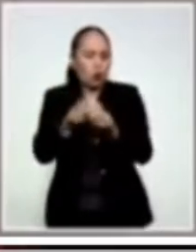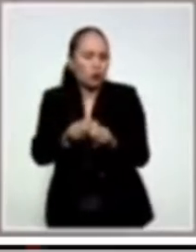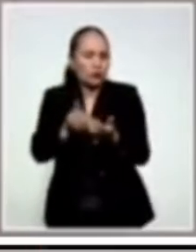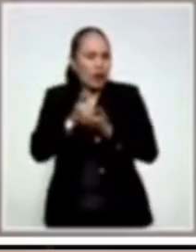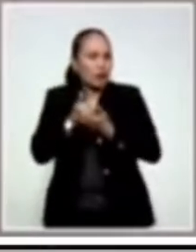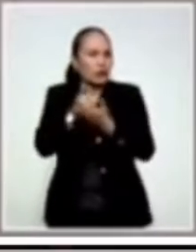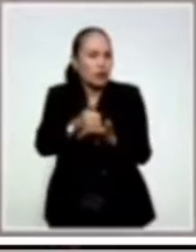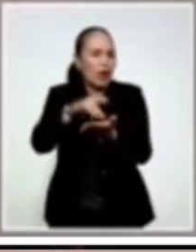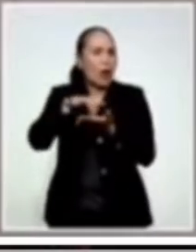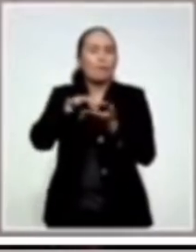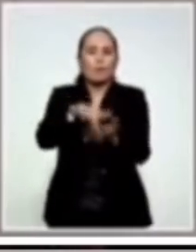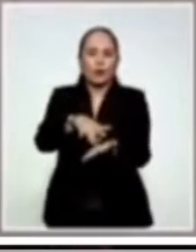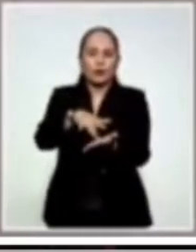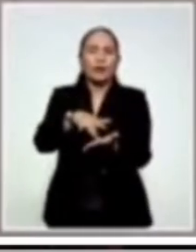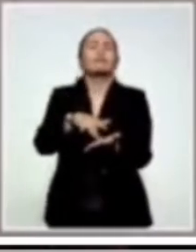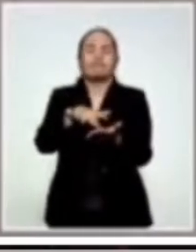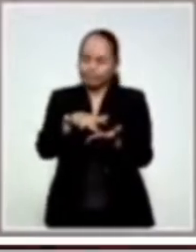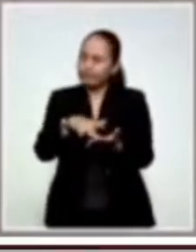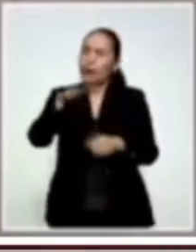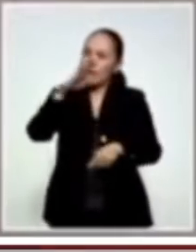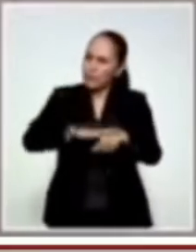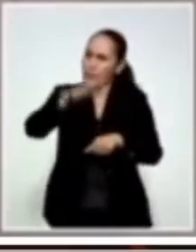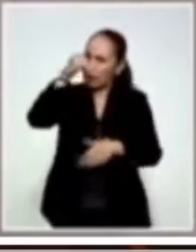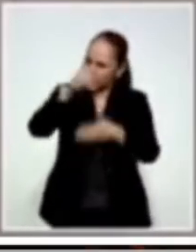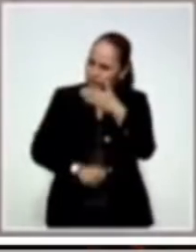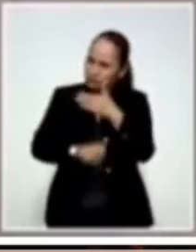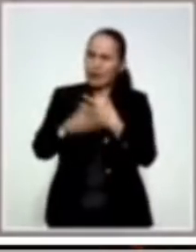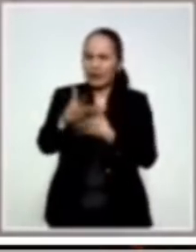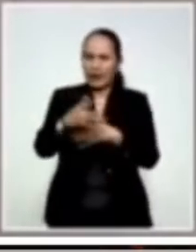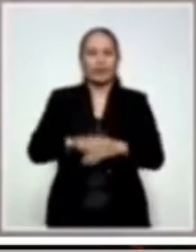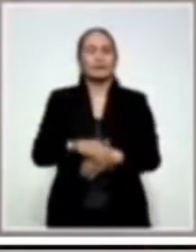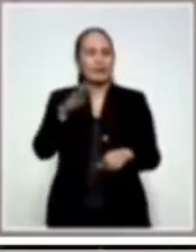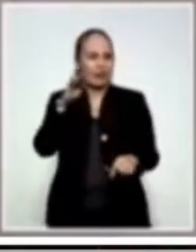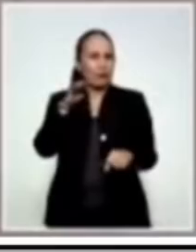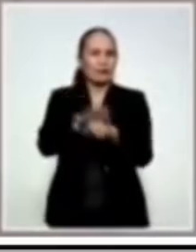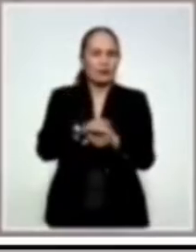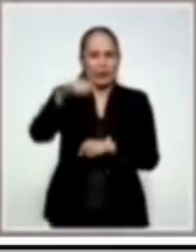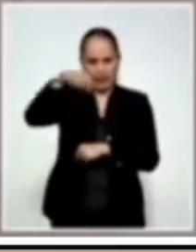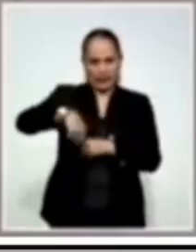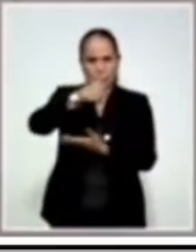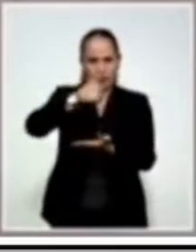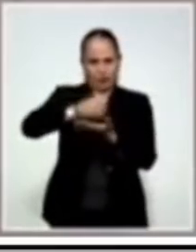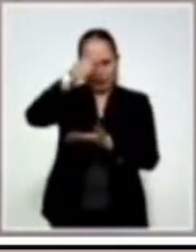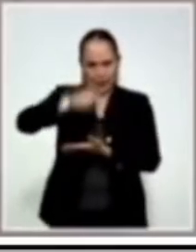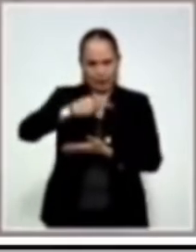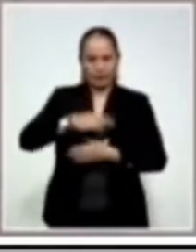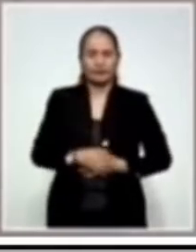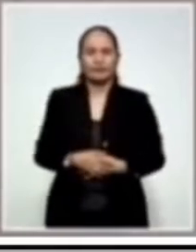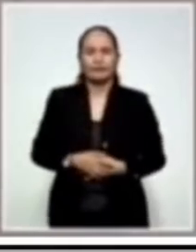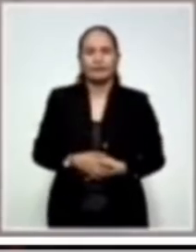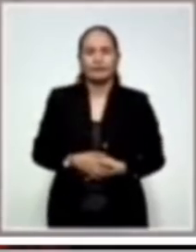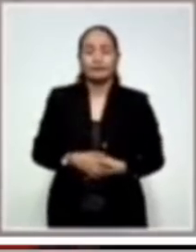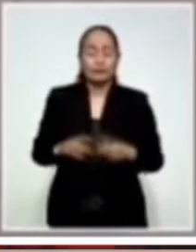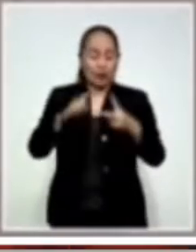podamos apoyar de la manera más amplia también a la Defensoría Pública de la Ciudad de México. Estos